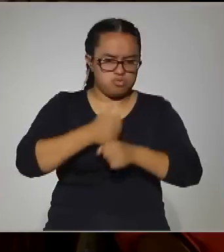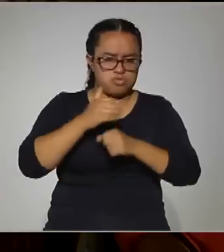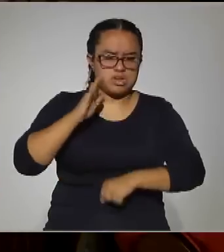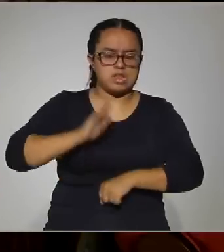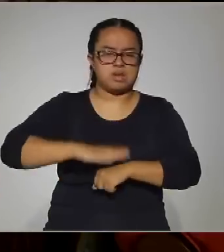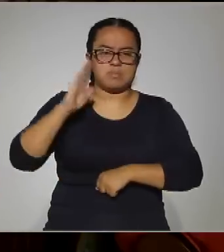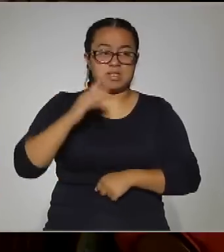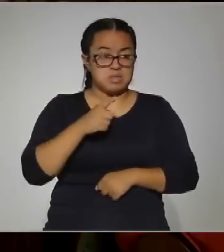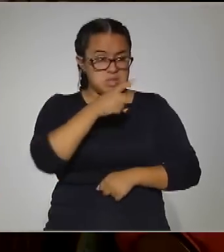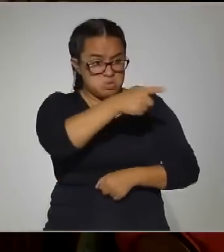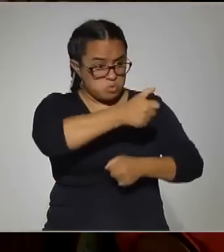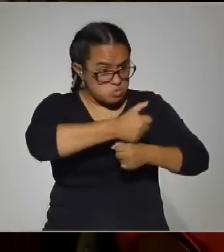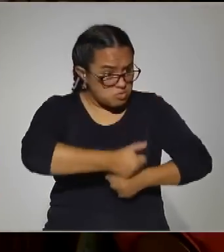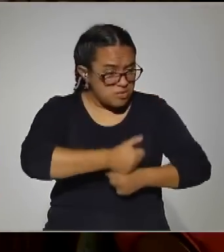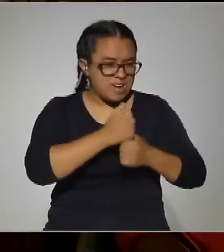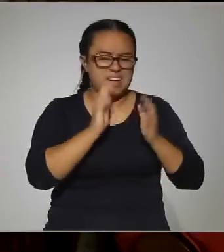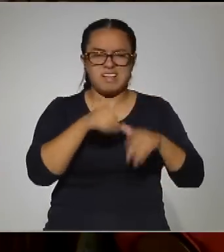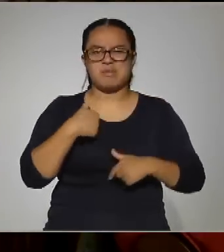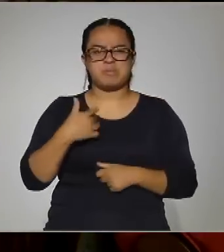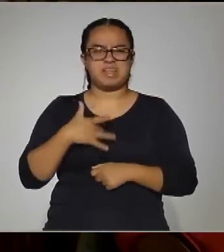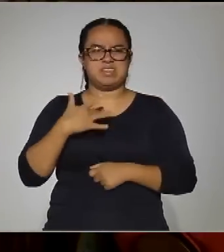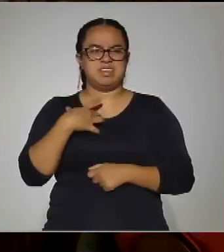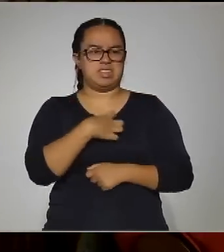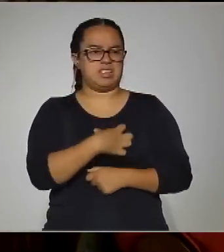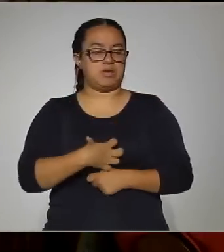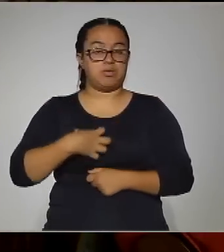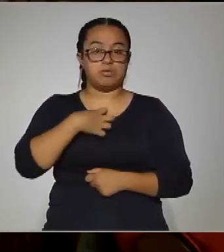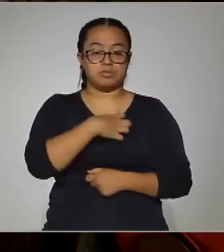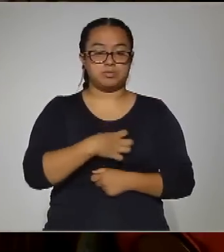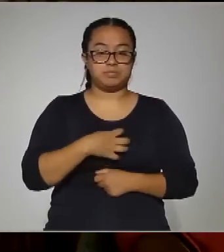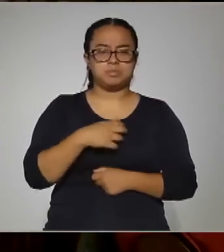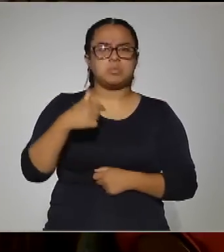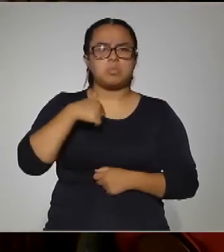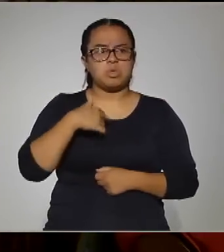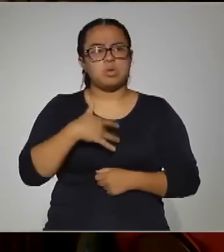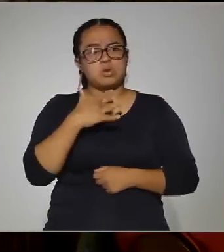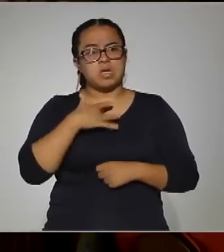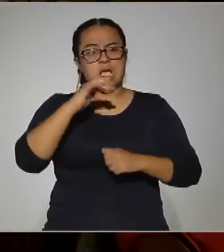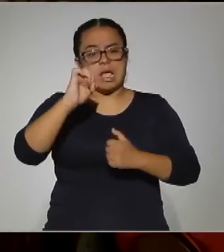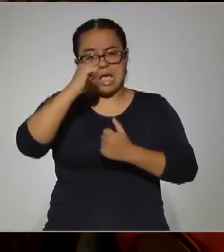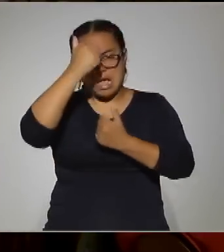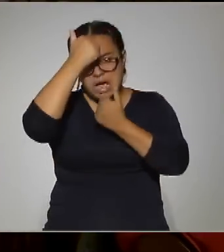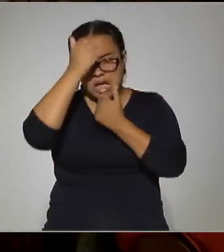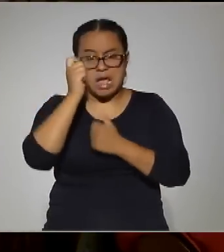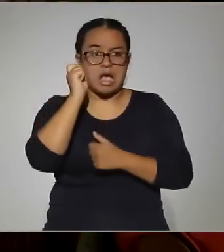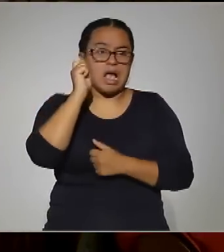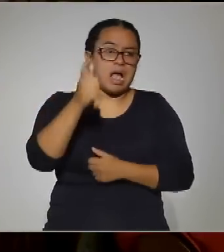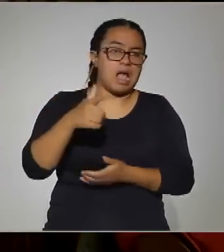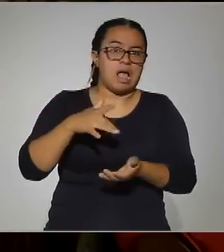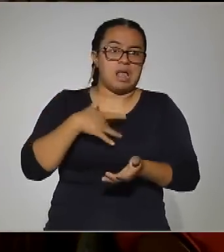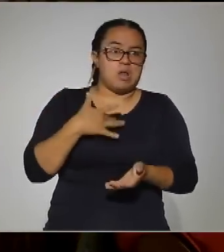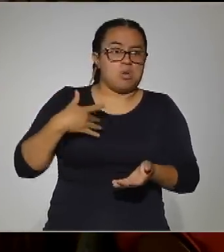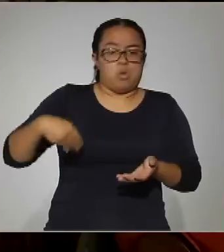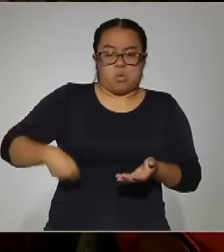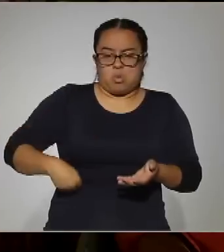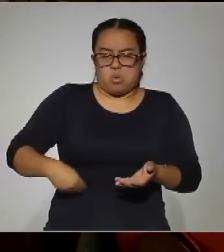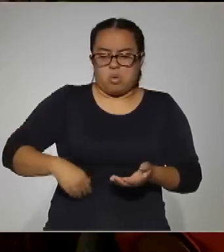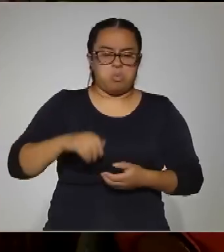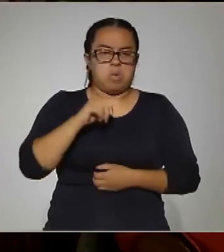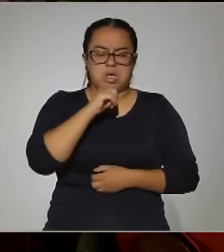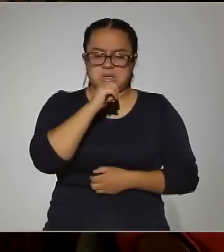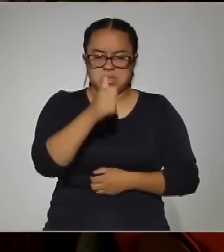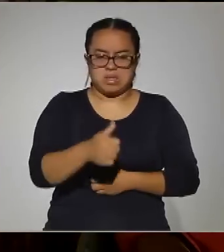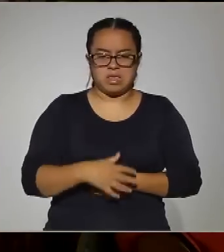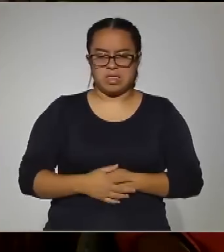ese daño o ese sufrimiento y no retractarse o no experimentar en ningún momento la culpa. Ahora, la culpa no es algo, tiene